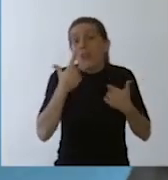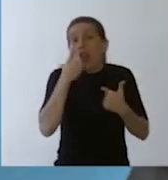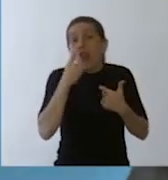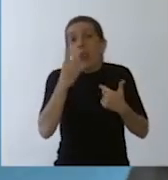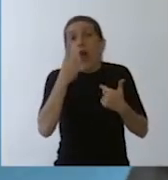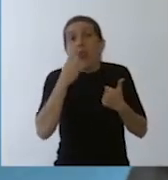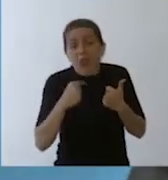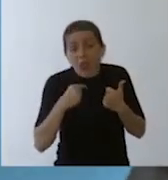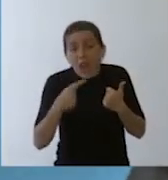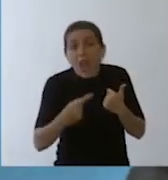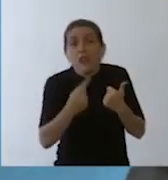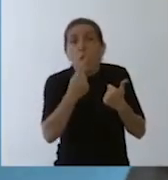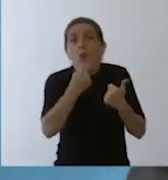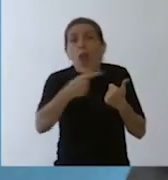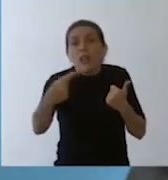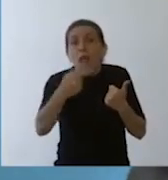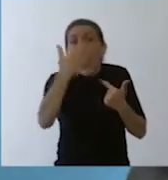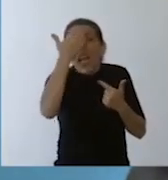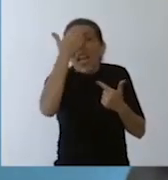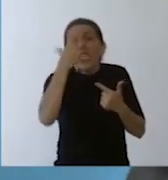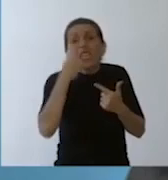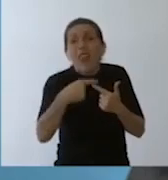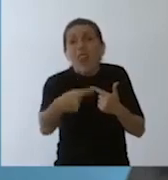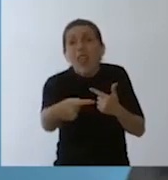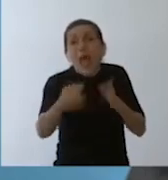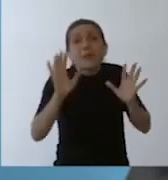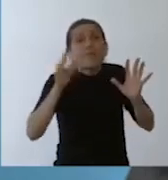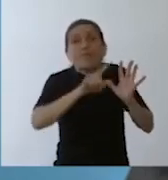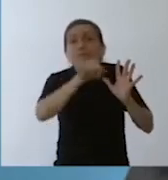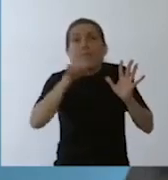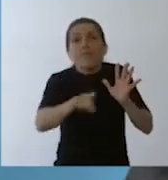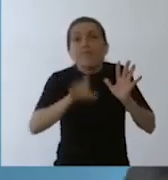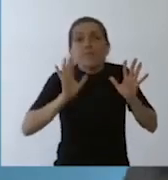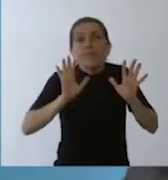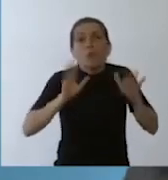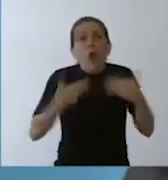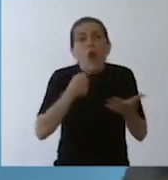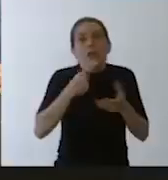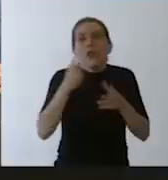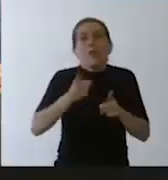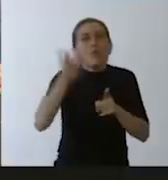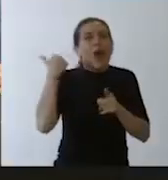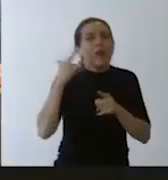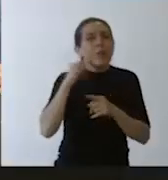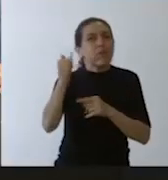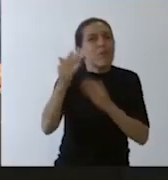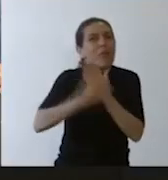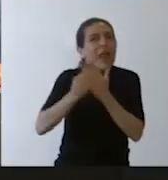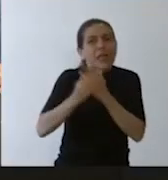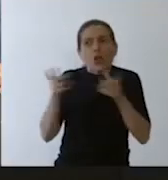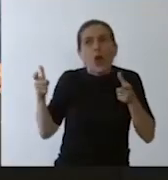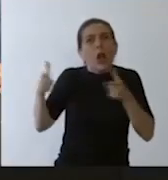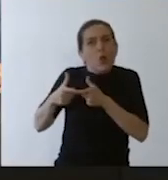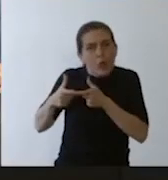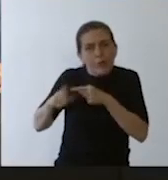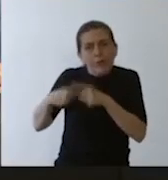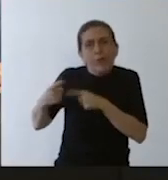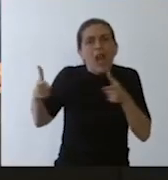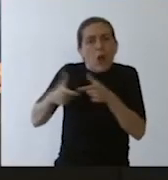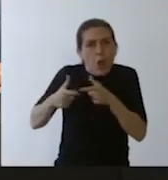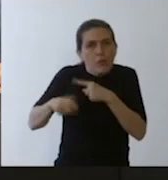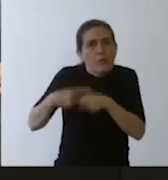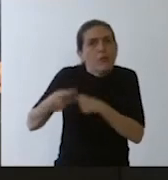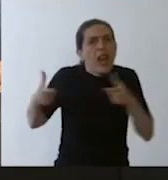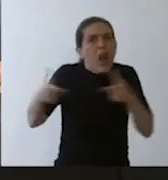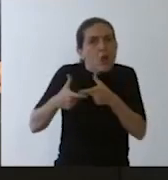una semana, en 15, no lo sabemos. Por eso es la reunión, como dijo el señor ministro, en forma sistemática, porque uno